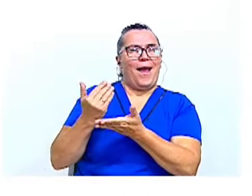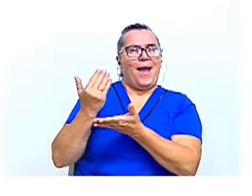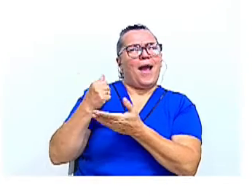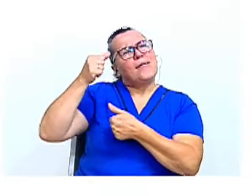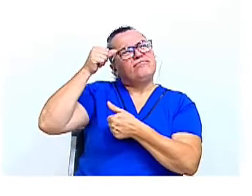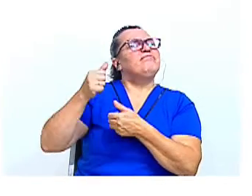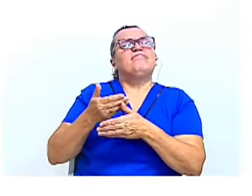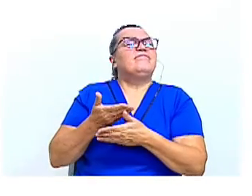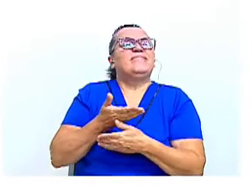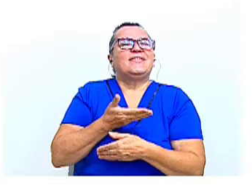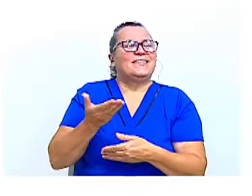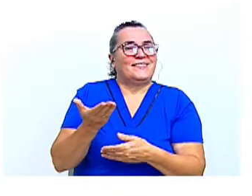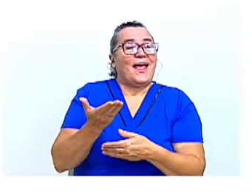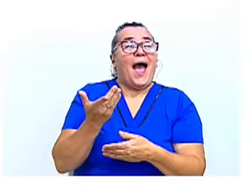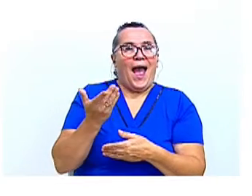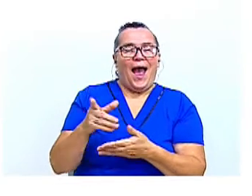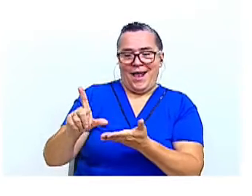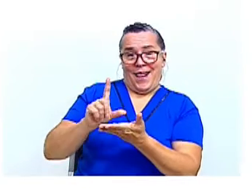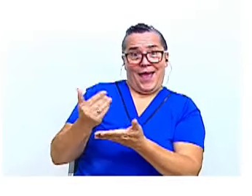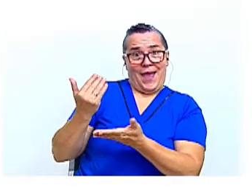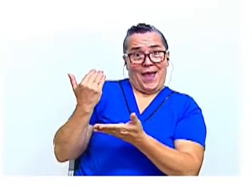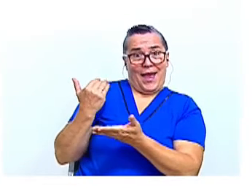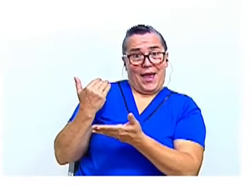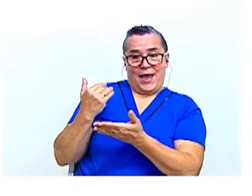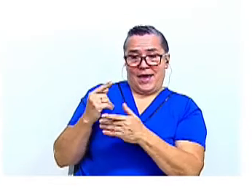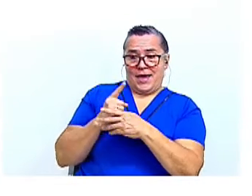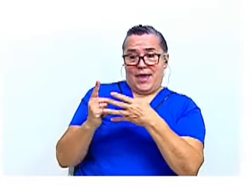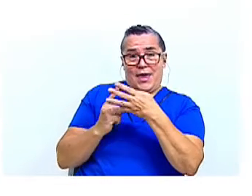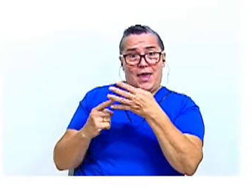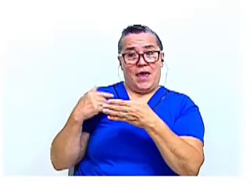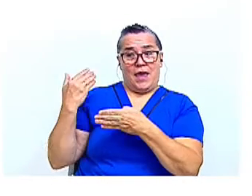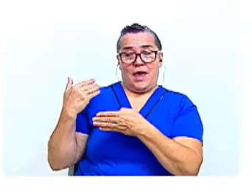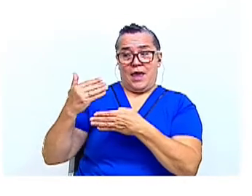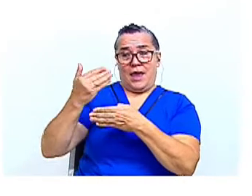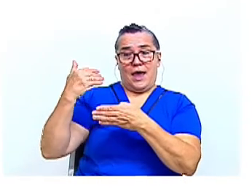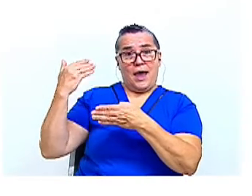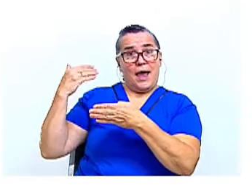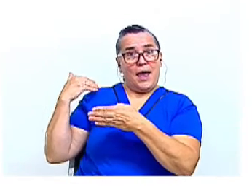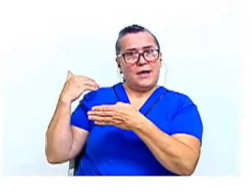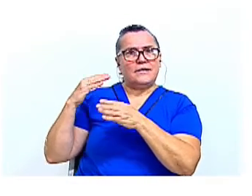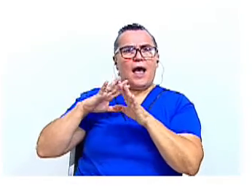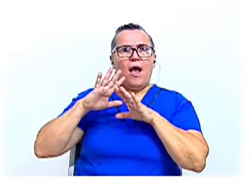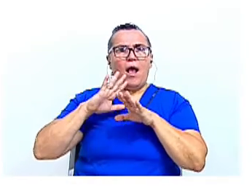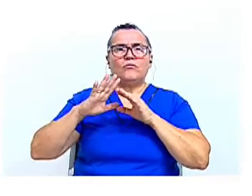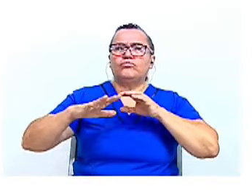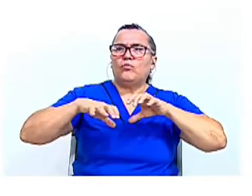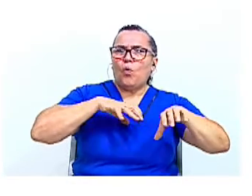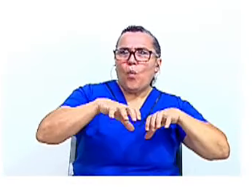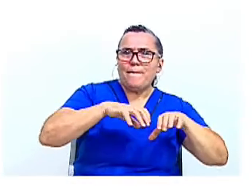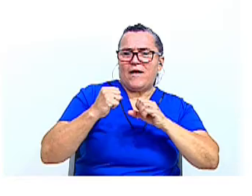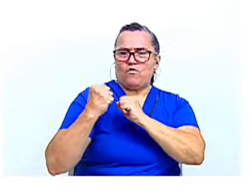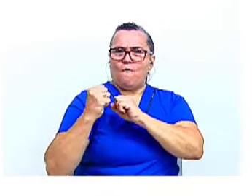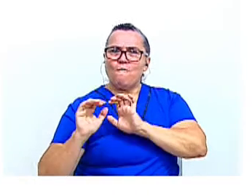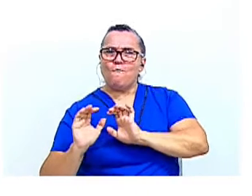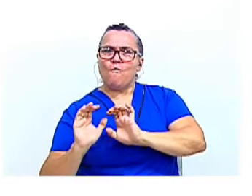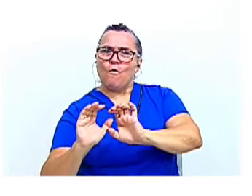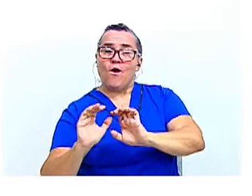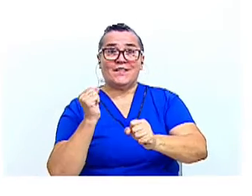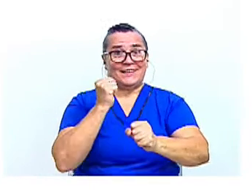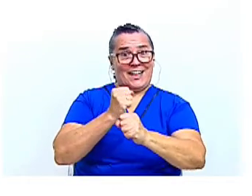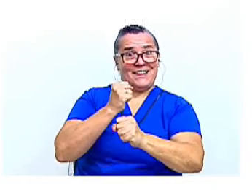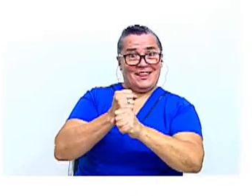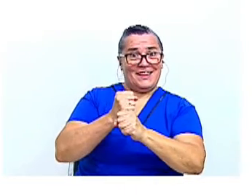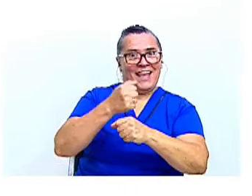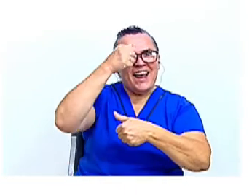recuerdan. Bueno, en la clase anterior y durante estas clases atrás hemos hablado del movimiento, la fuerza, el trabajo.